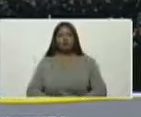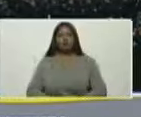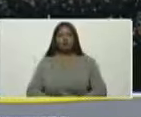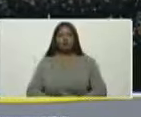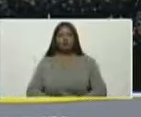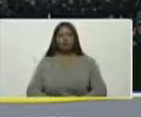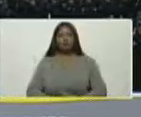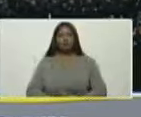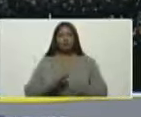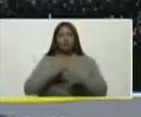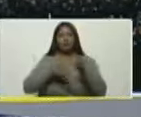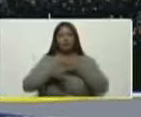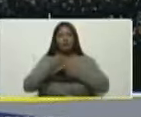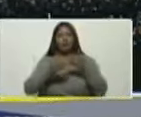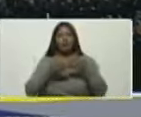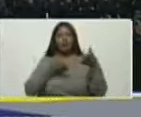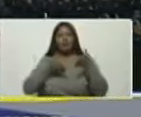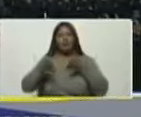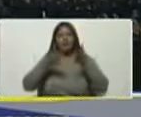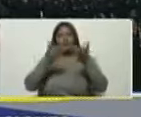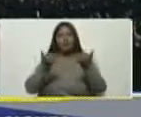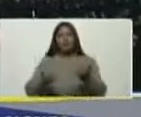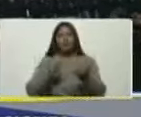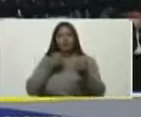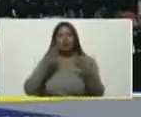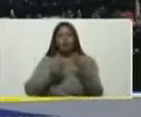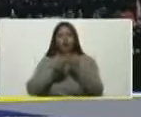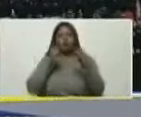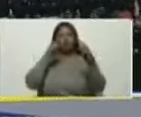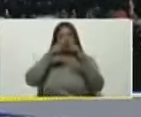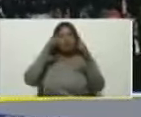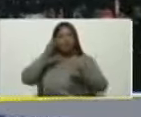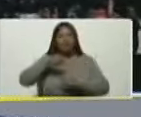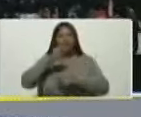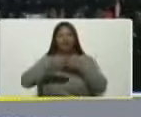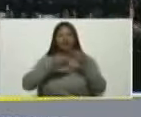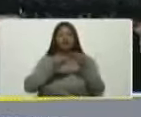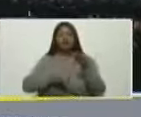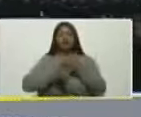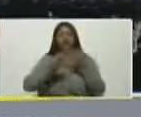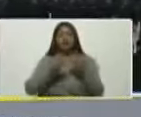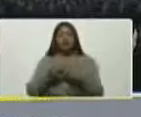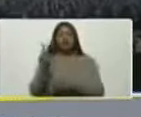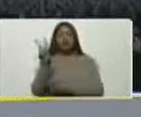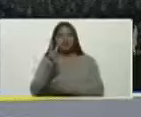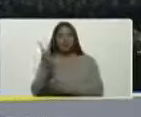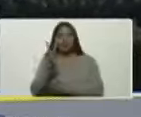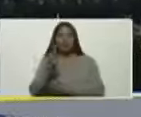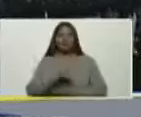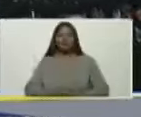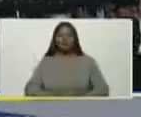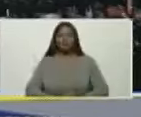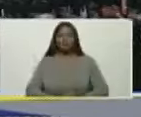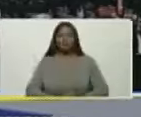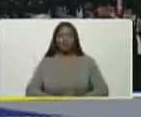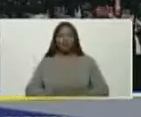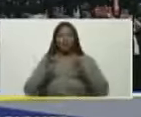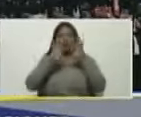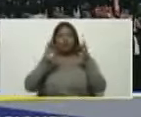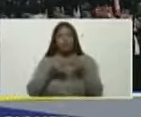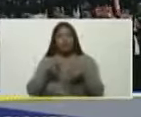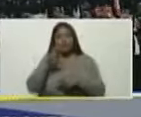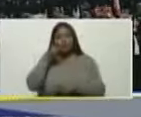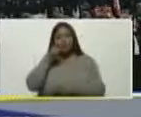porque hemos transitado el camino justo y correcto que tenía que transitar Venezuela en materia de